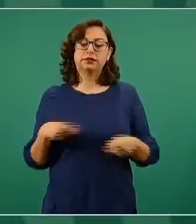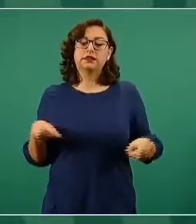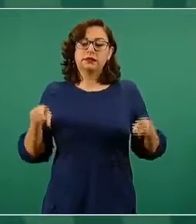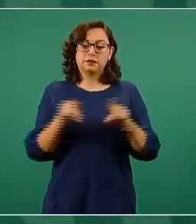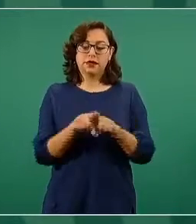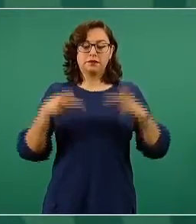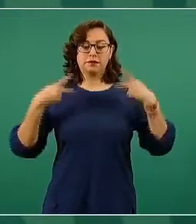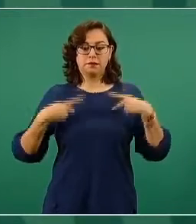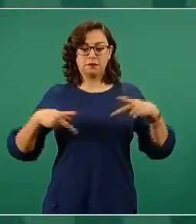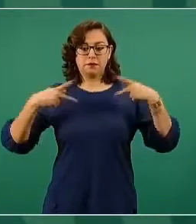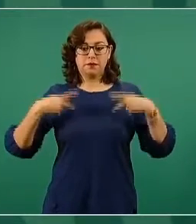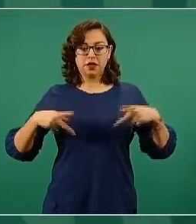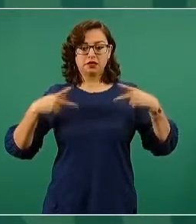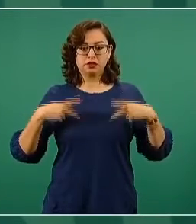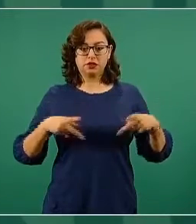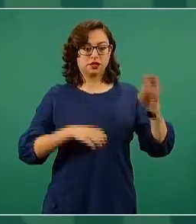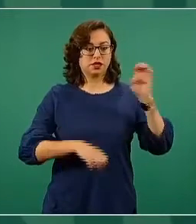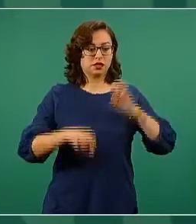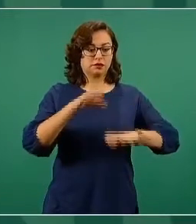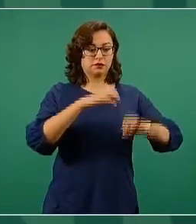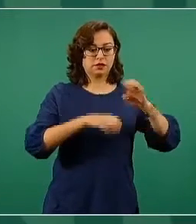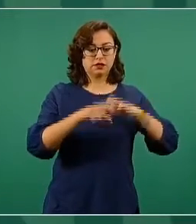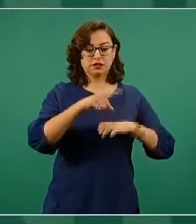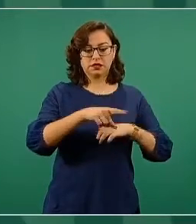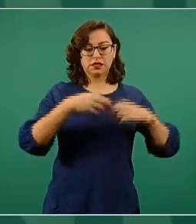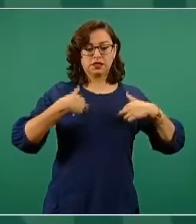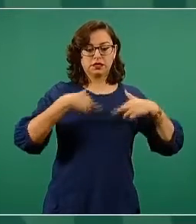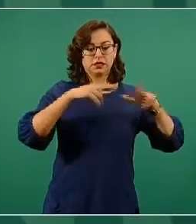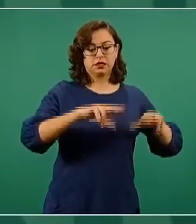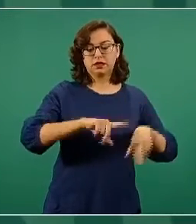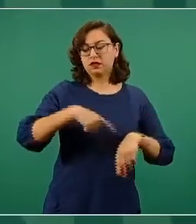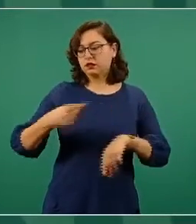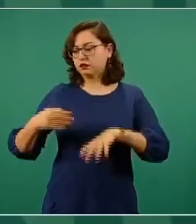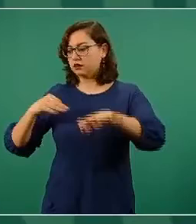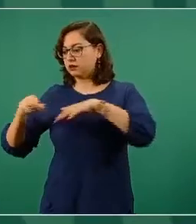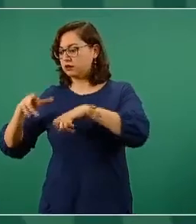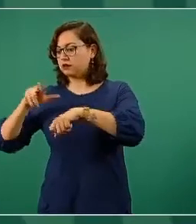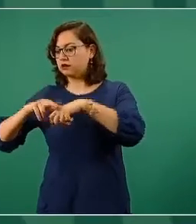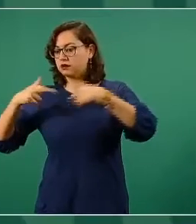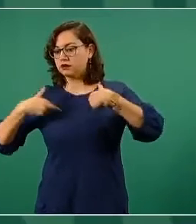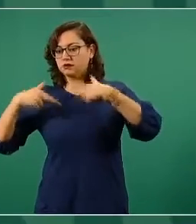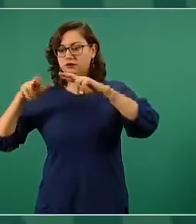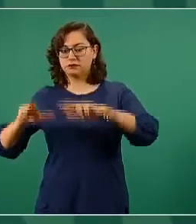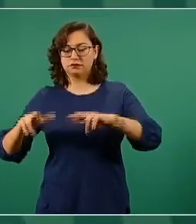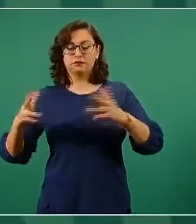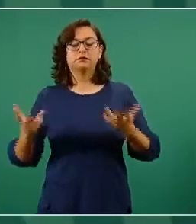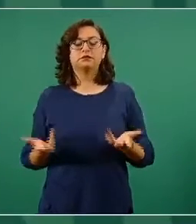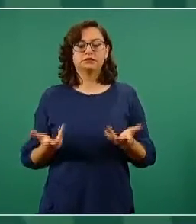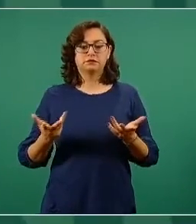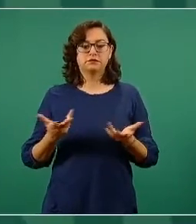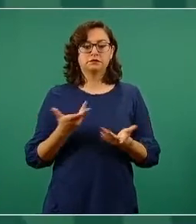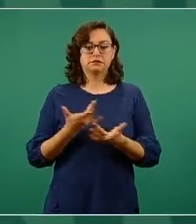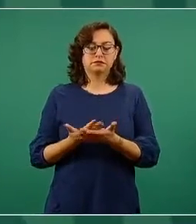representantes del sector empresarial y del sector obrero. Participaron